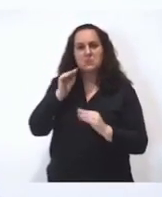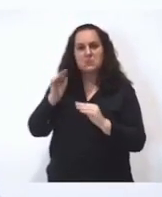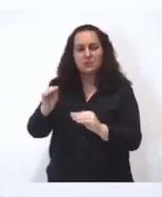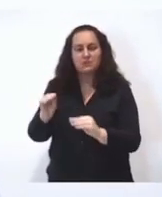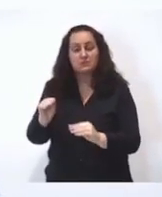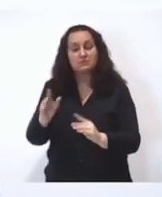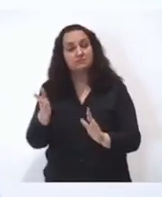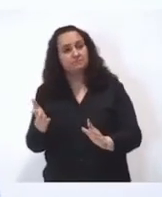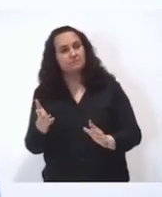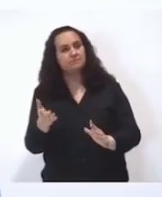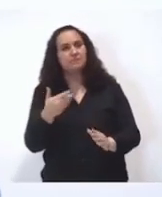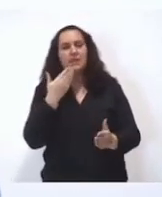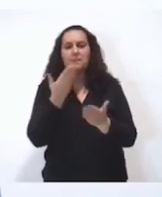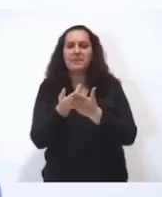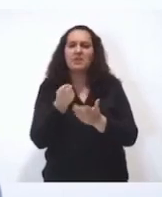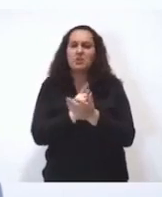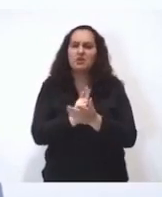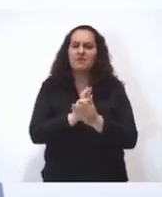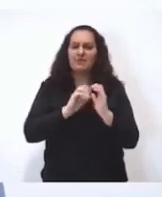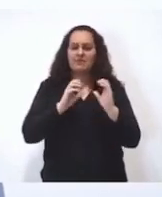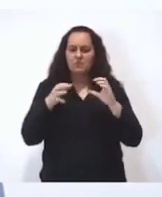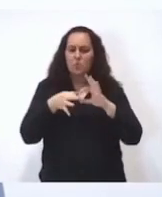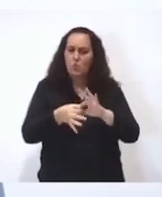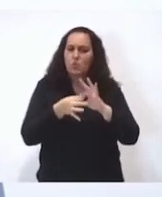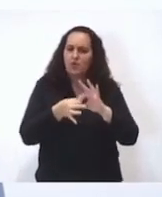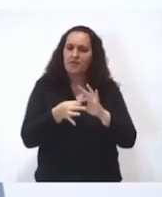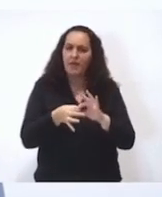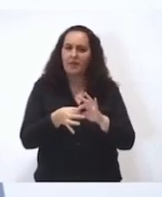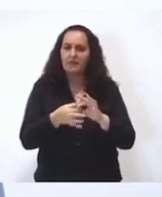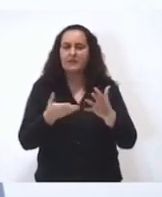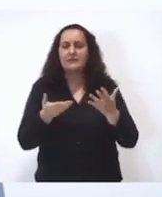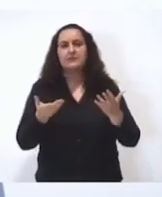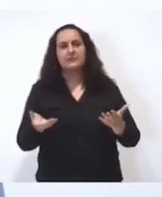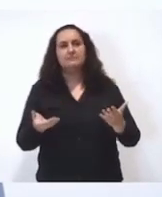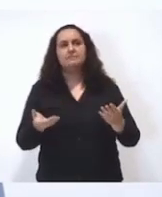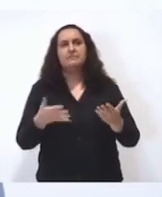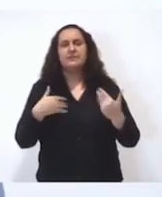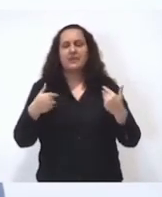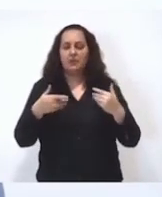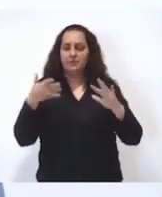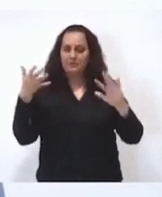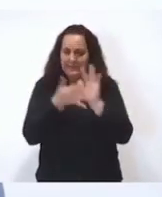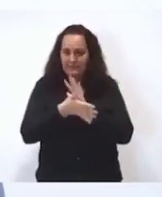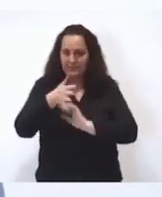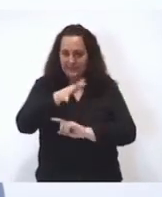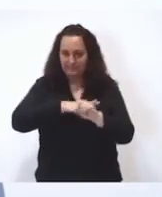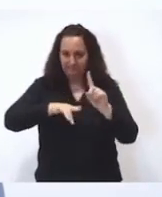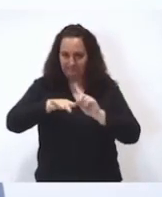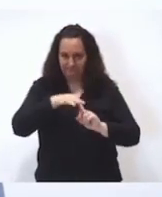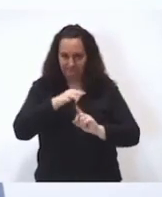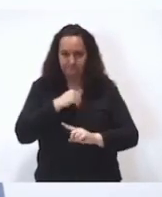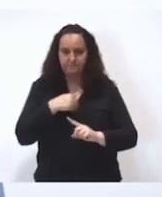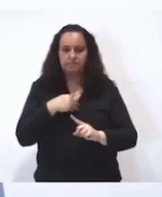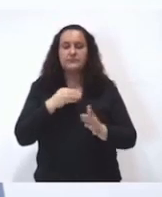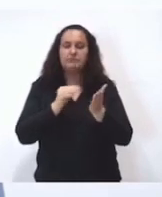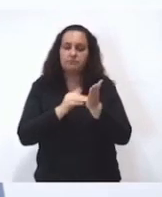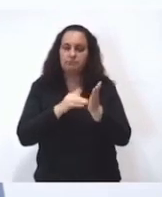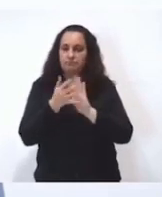Zapata, unidad. Y a mí me gustaría poner esto en contexto, porque quizás así entendemos mejor lo que llevamos mucho tiempo diciendo.